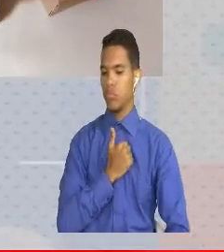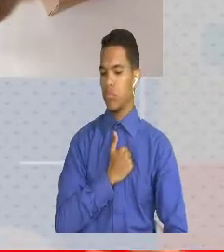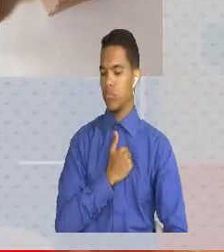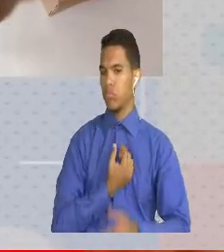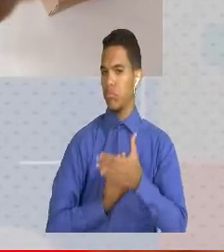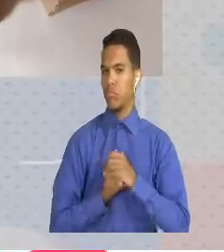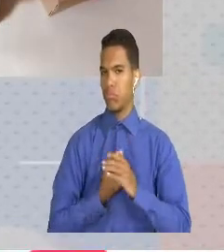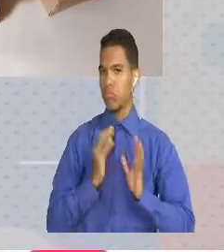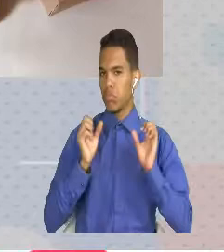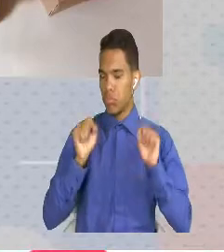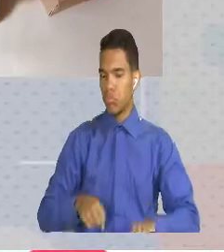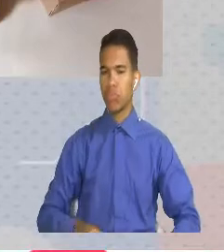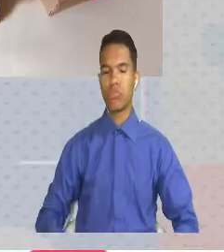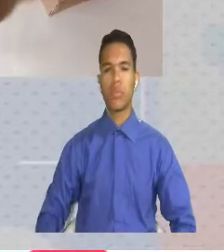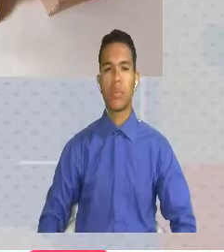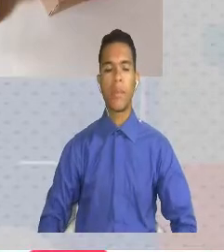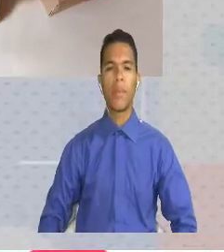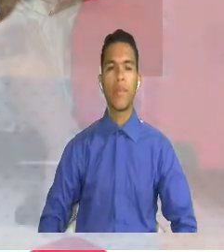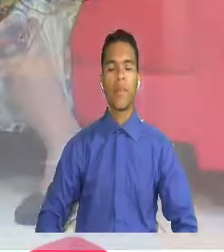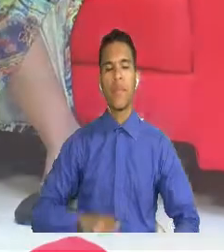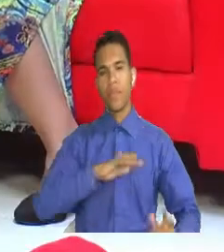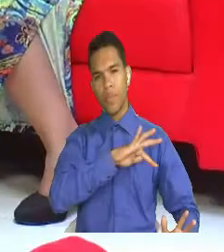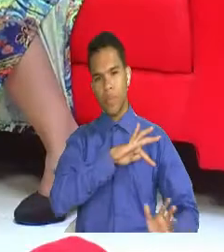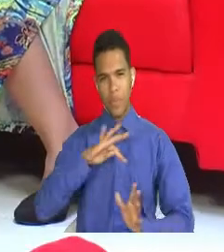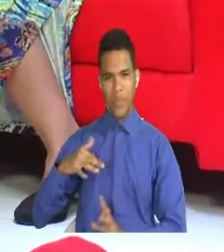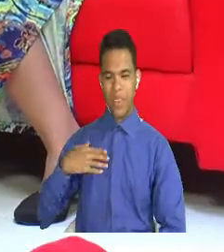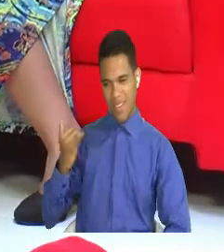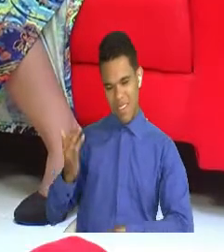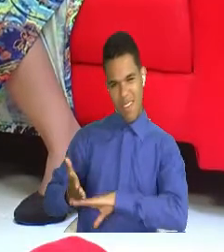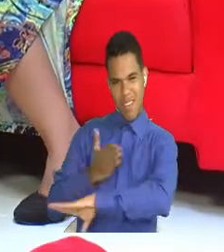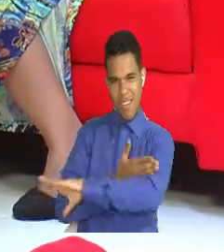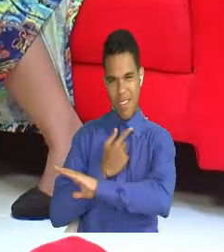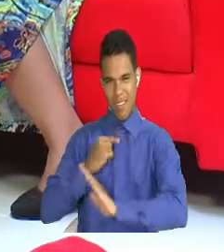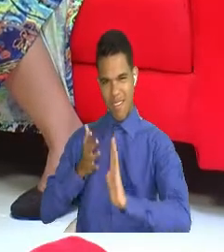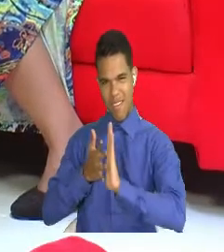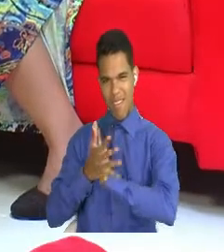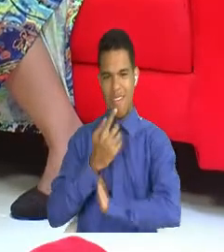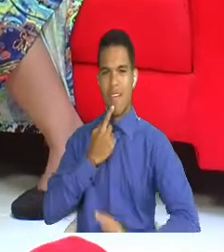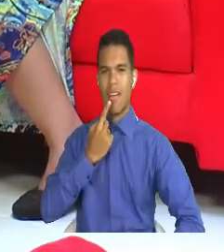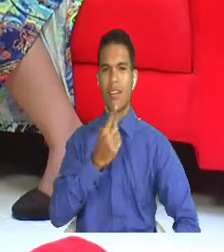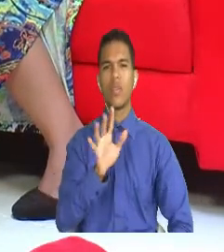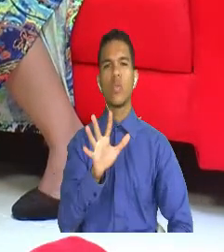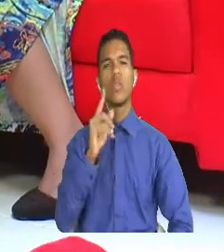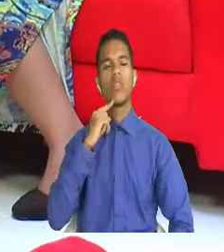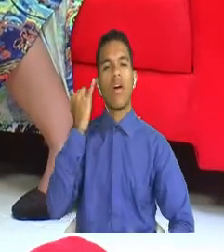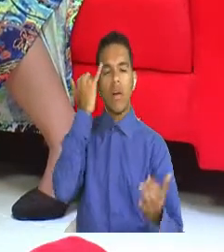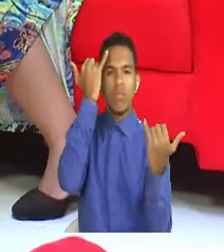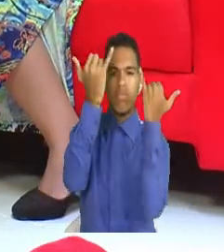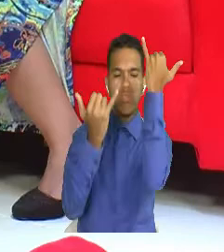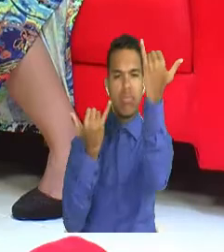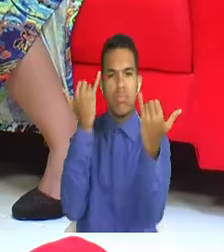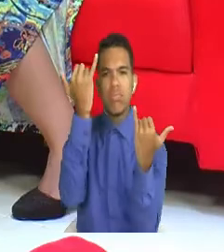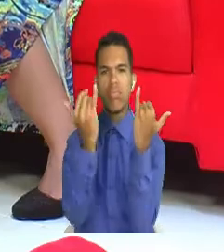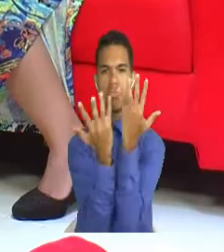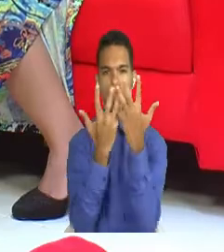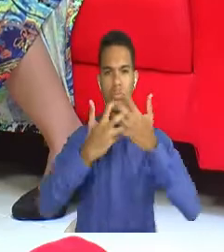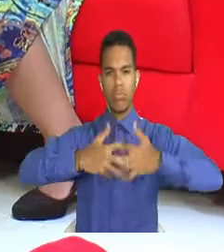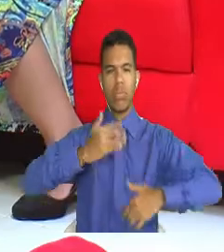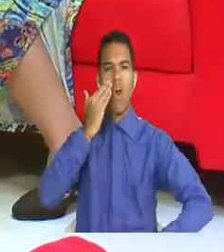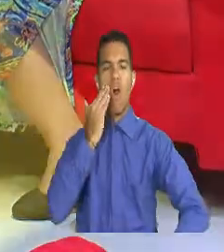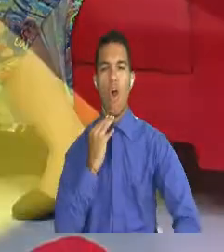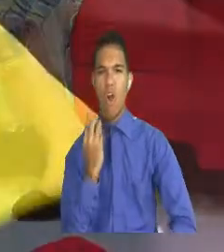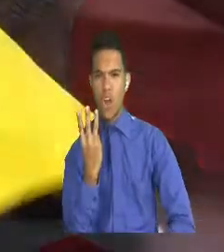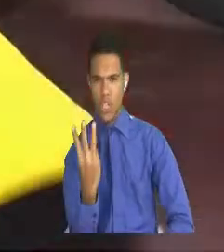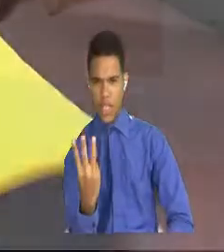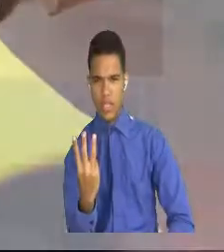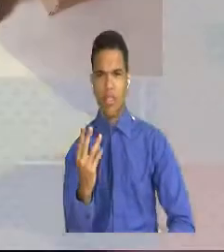Bueno, háblenos un poco, ya les venía contando cuando iniciamos que es una idea de negocio de tres jóvenes en Barranca que han